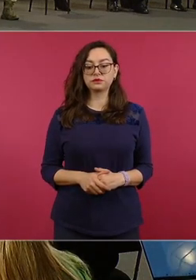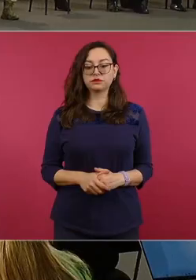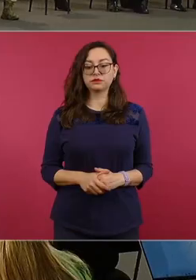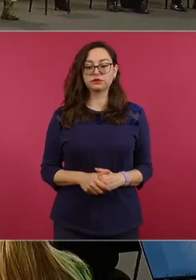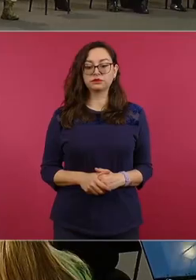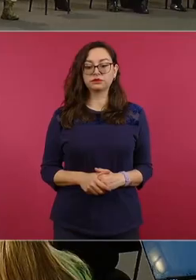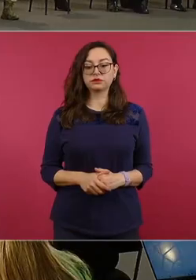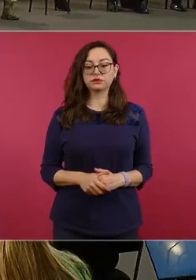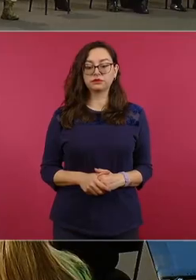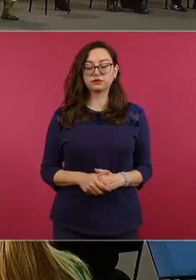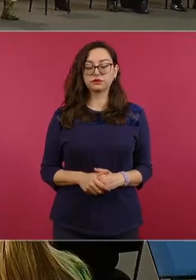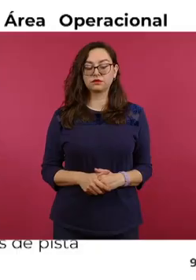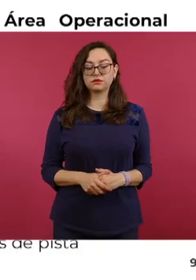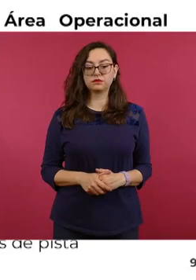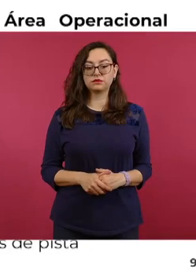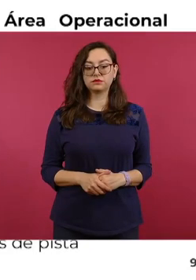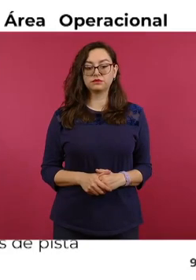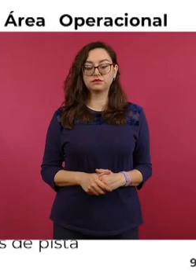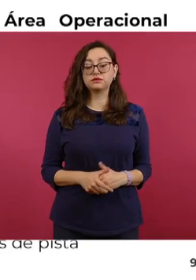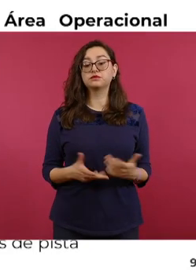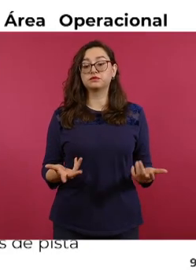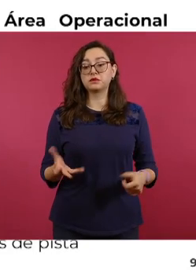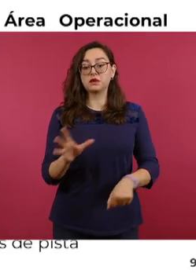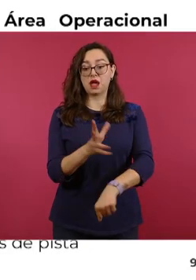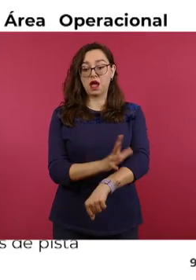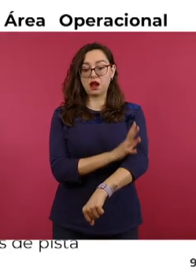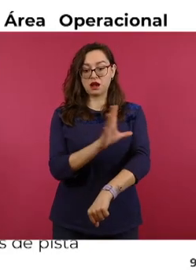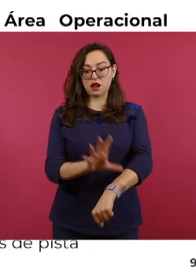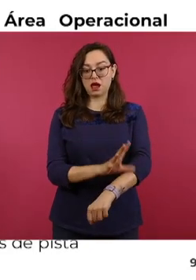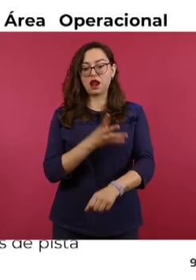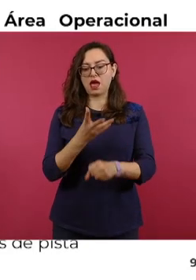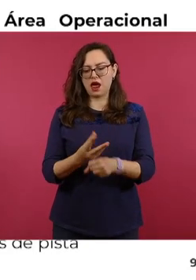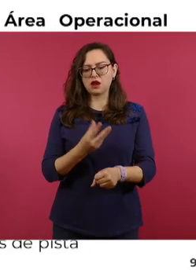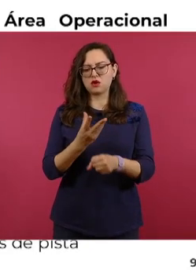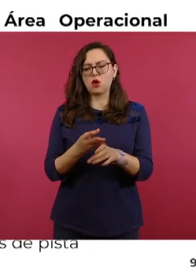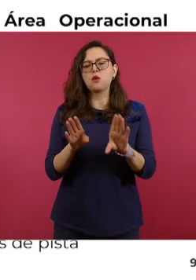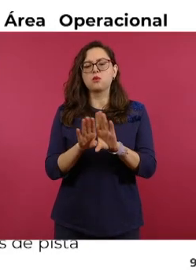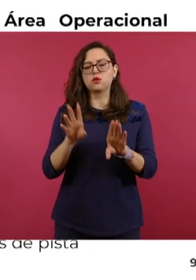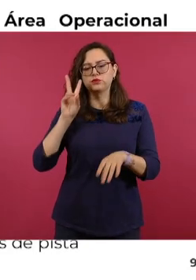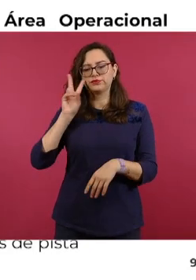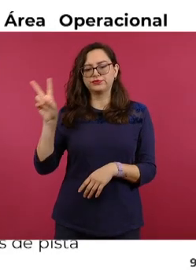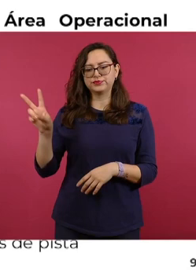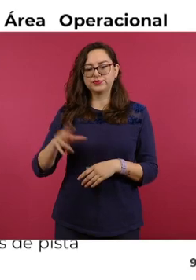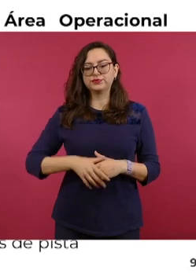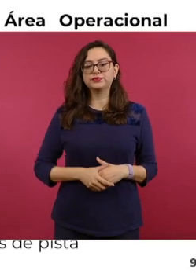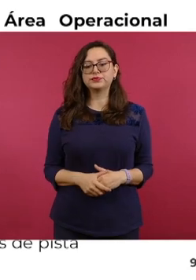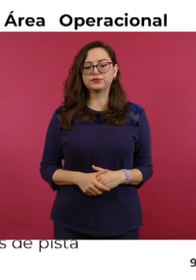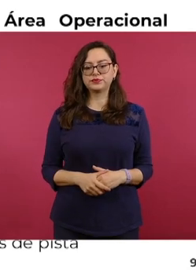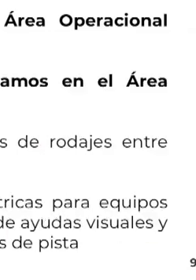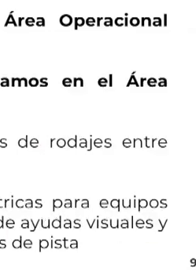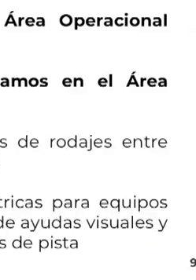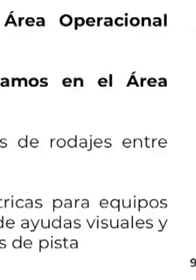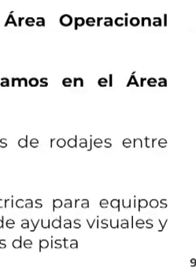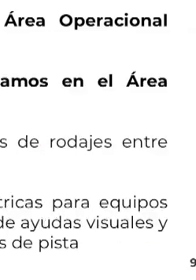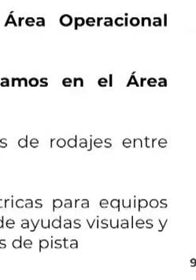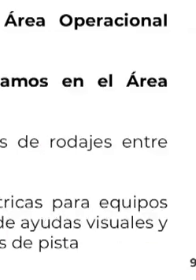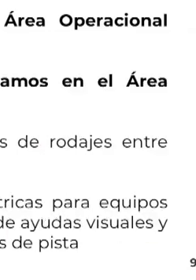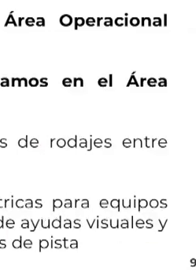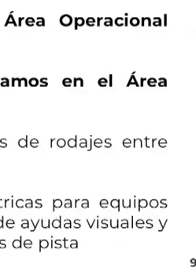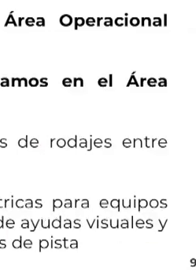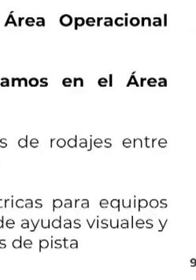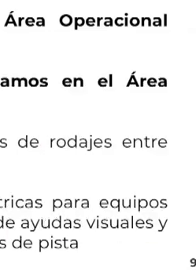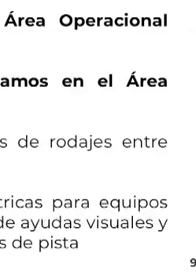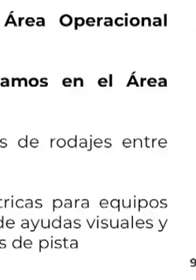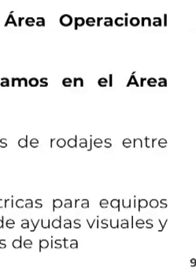89.9 millones de pesos para modernizar las subestaciones eléctricas, los sistemas de ayudas visuales en pistas y en la rehabilitación del sistema de